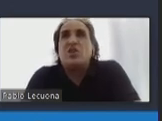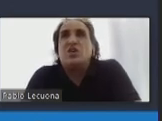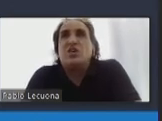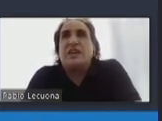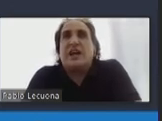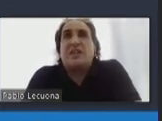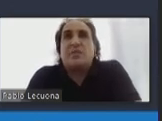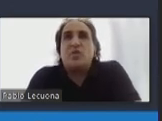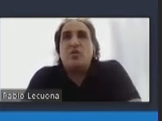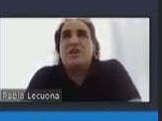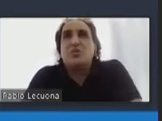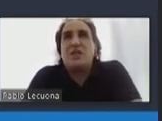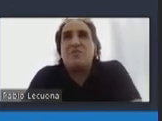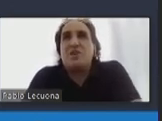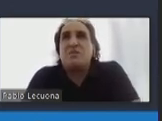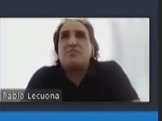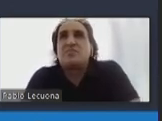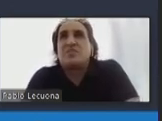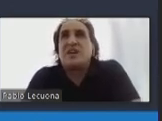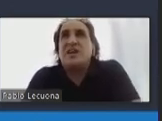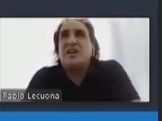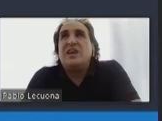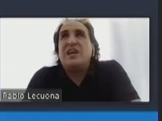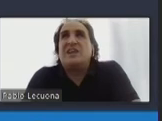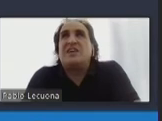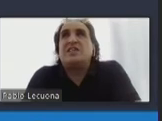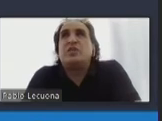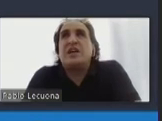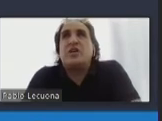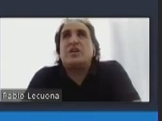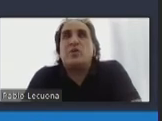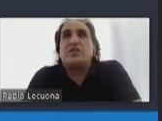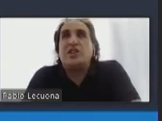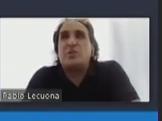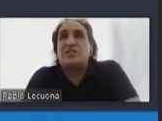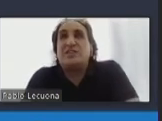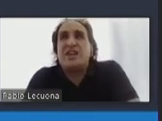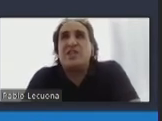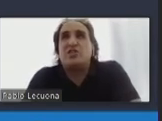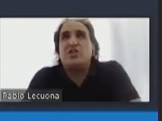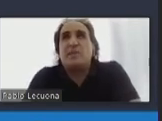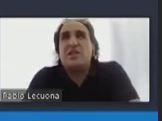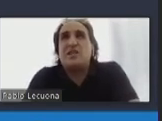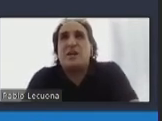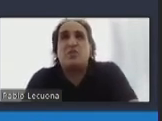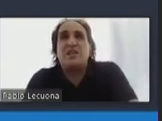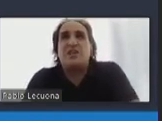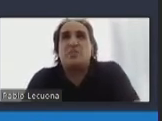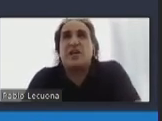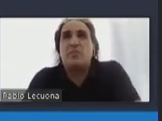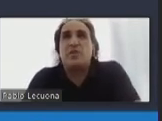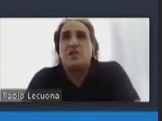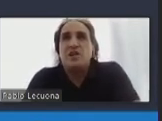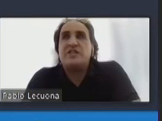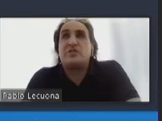contenidos, estamos no incluyendo un género, estamos dando por sentado solamente lo masculino,